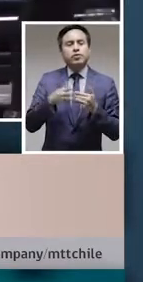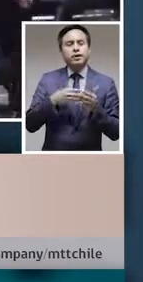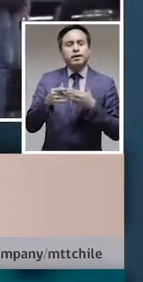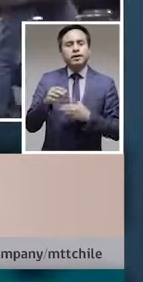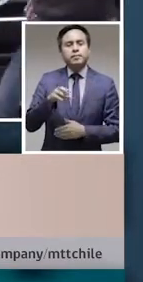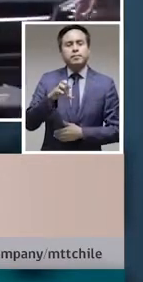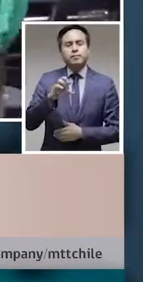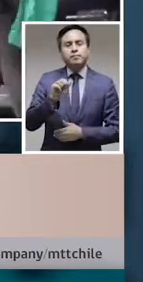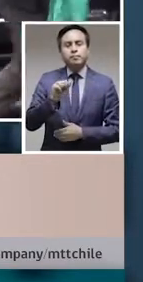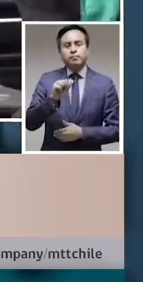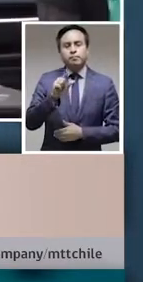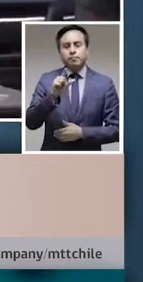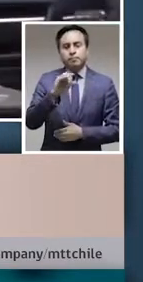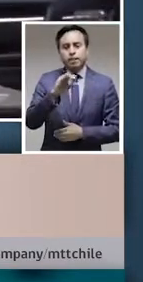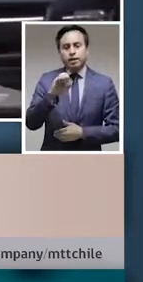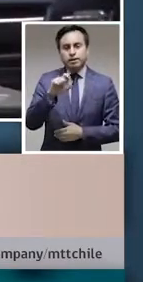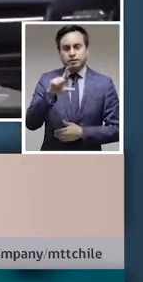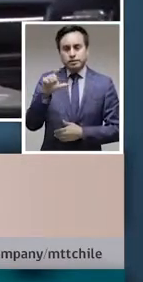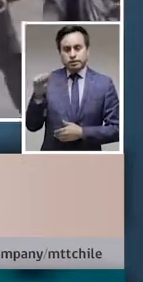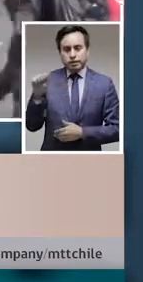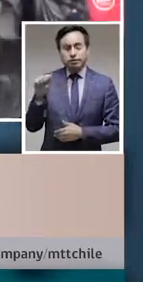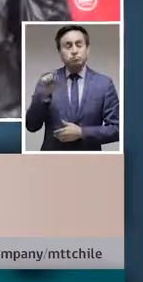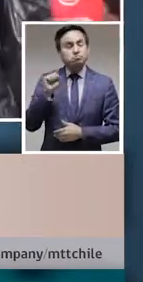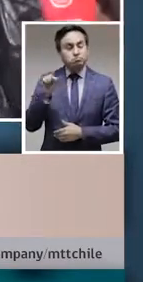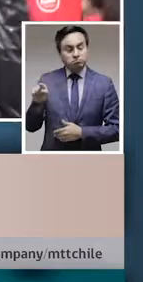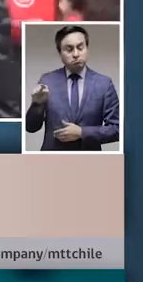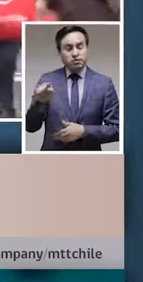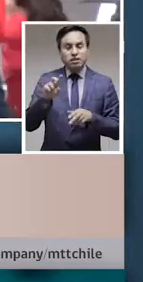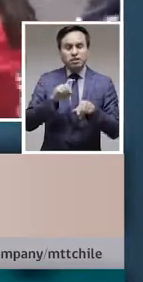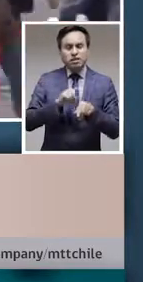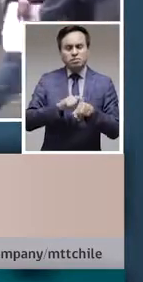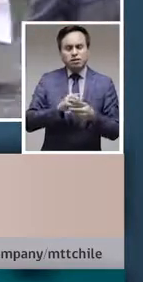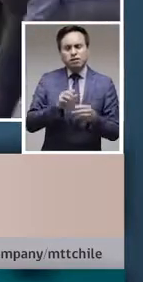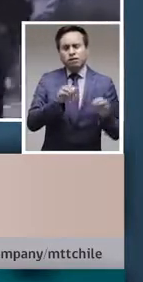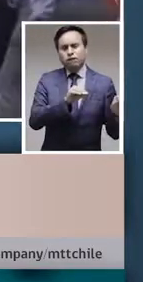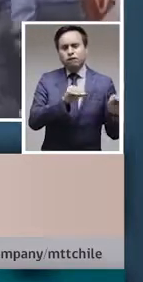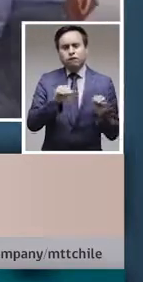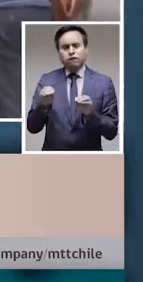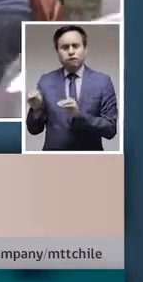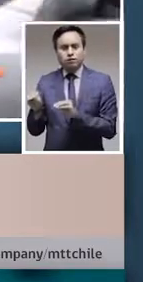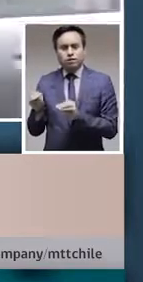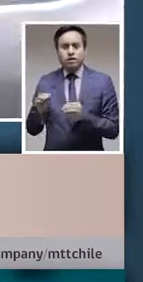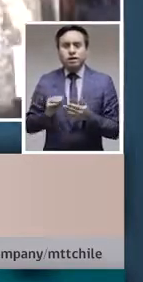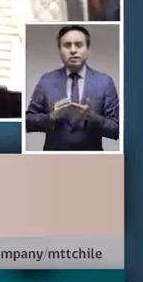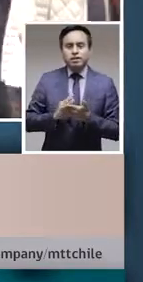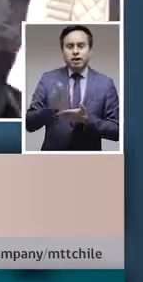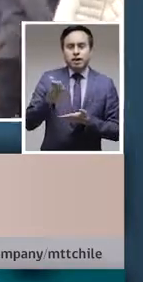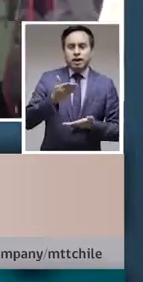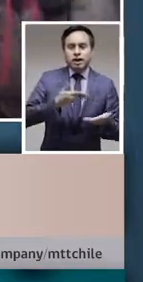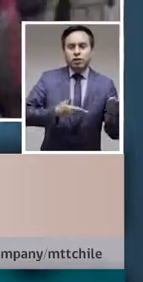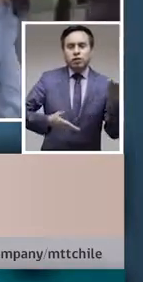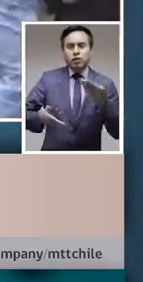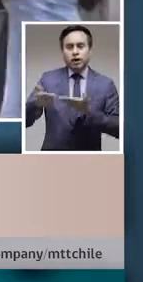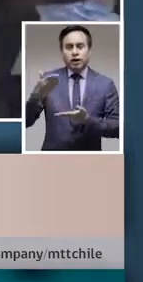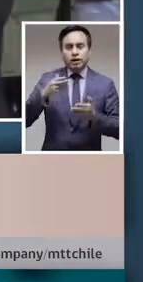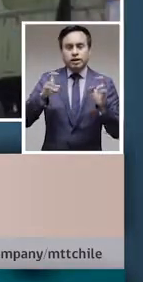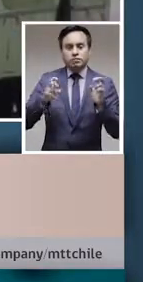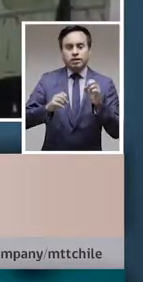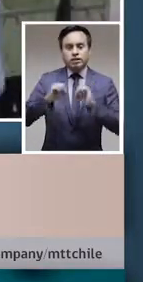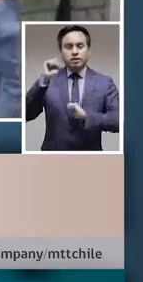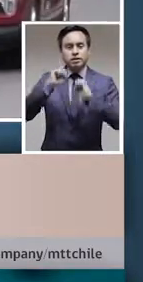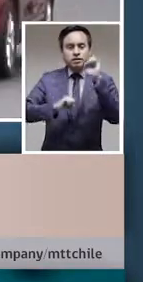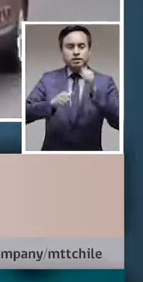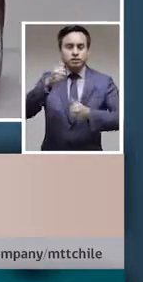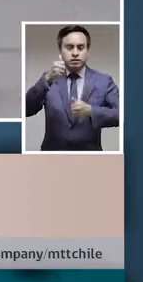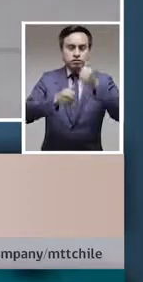Esto era un tema que se estaba arrastrando por mucho tiempo cuando se empezaba a renovar a través de